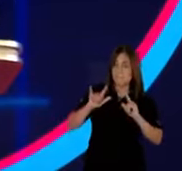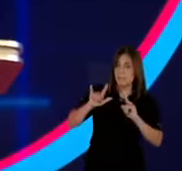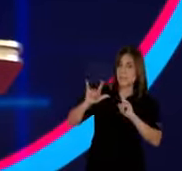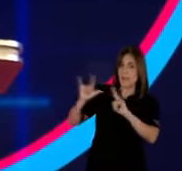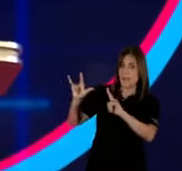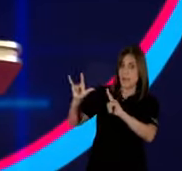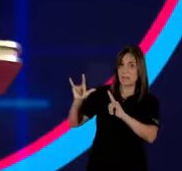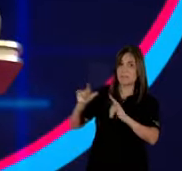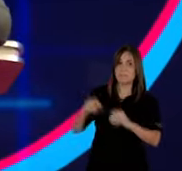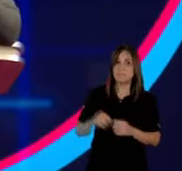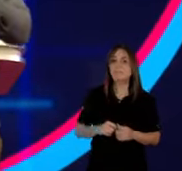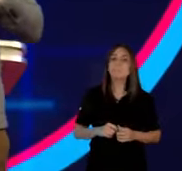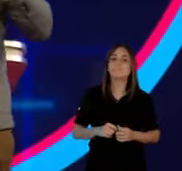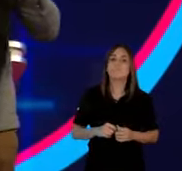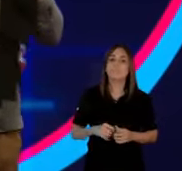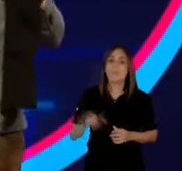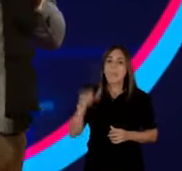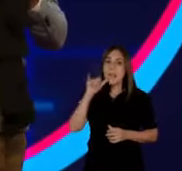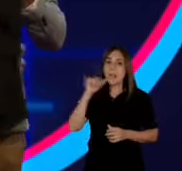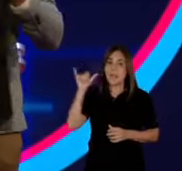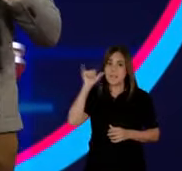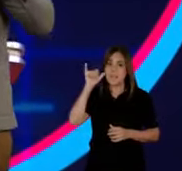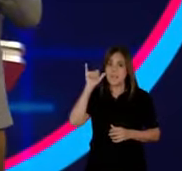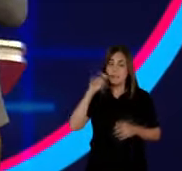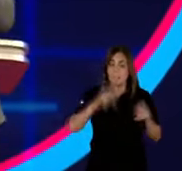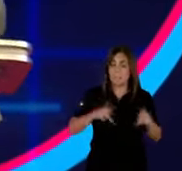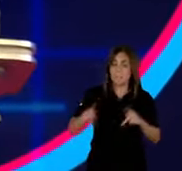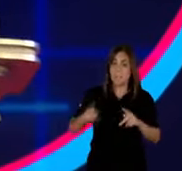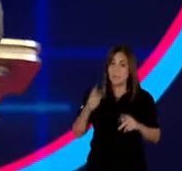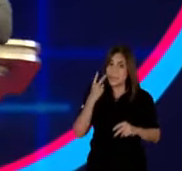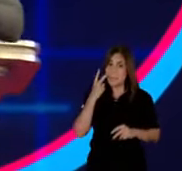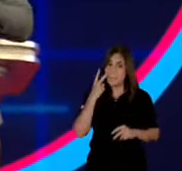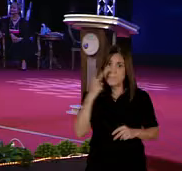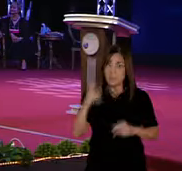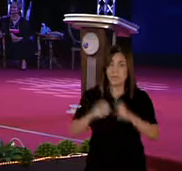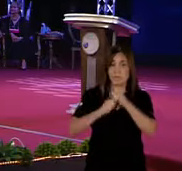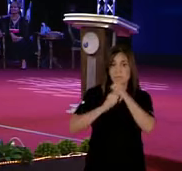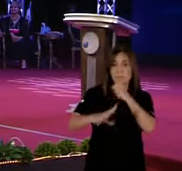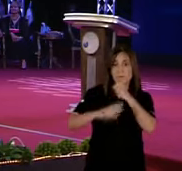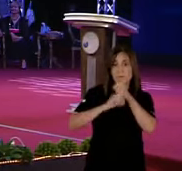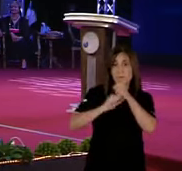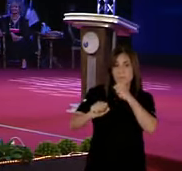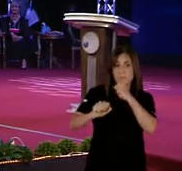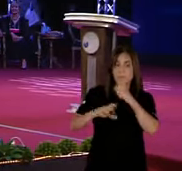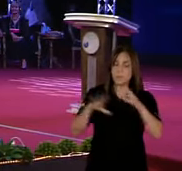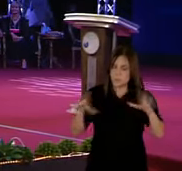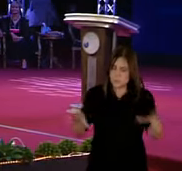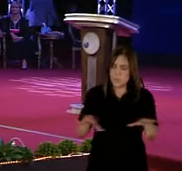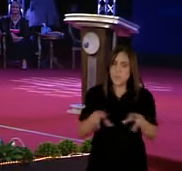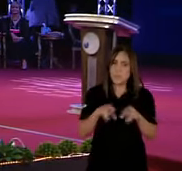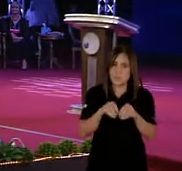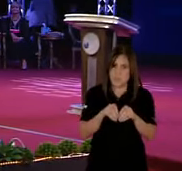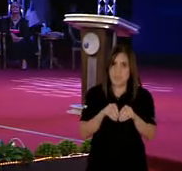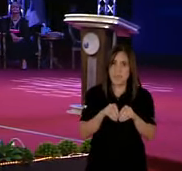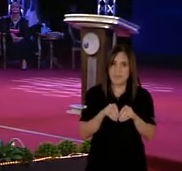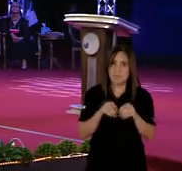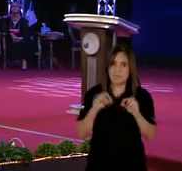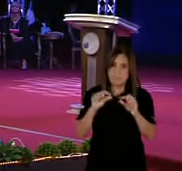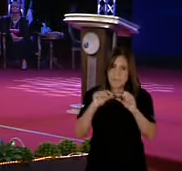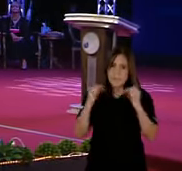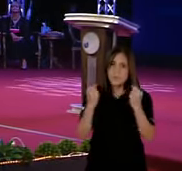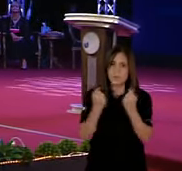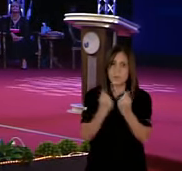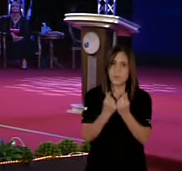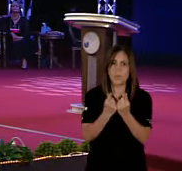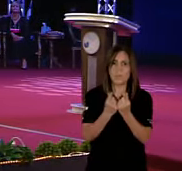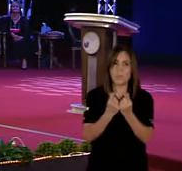ayer mismo que vieron la publicación de esta reunión, se unieron al grupo. No es lo mismo, yo he estado en otros grupos,